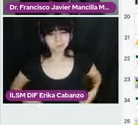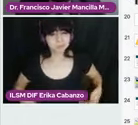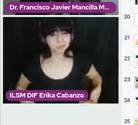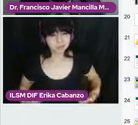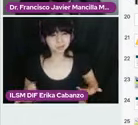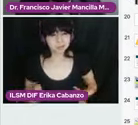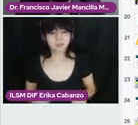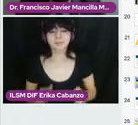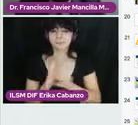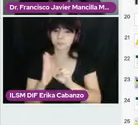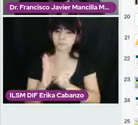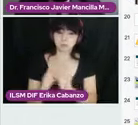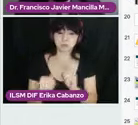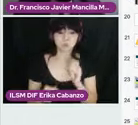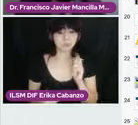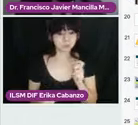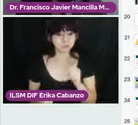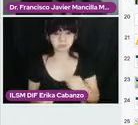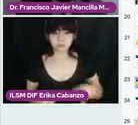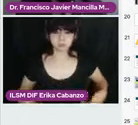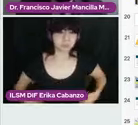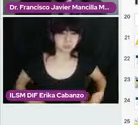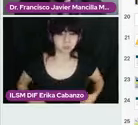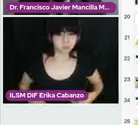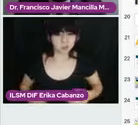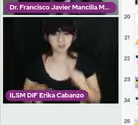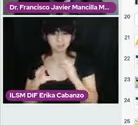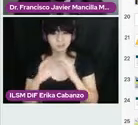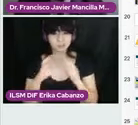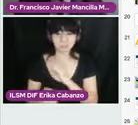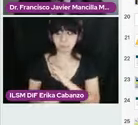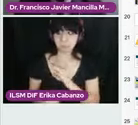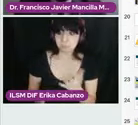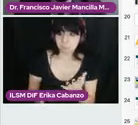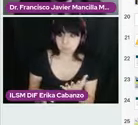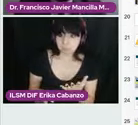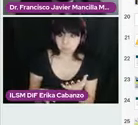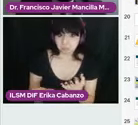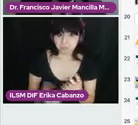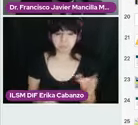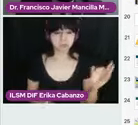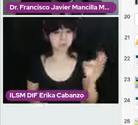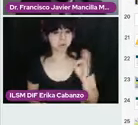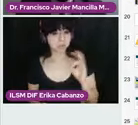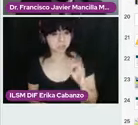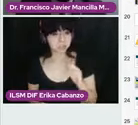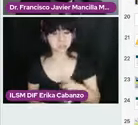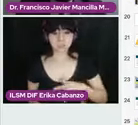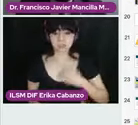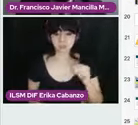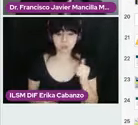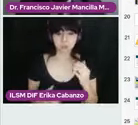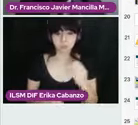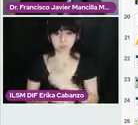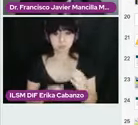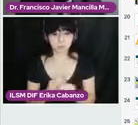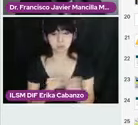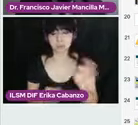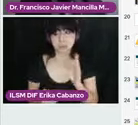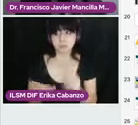la comunicación, cuánto tiempo ha tenido el zumbido, si el zumbido va asociado a otra sintomatología como pérdida